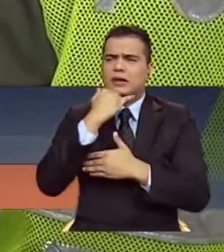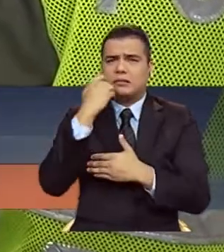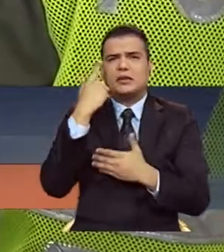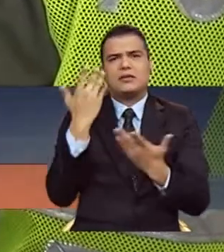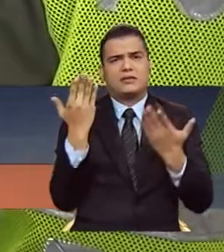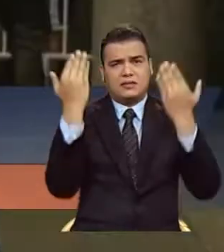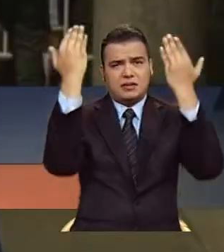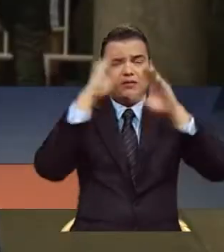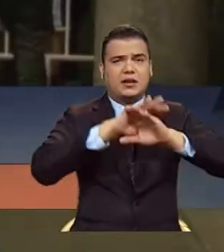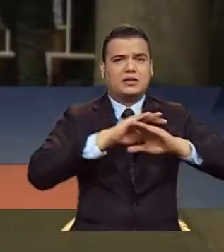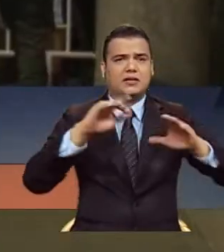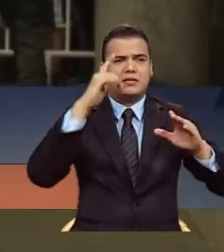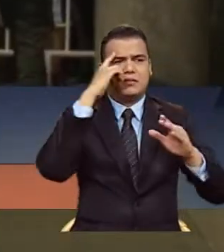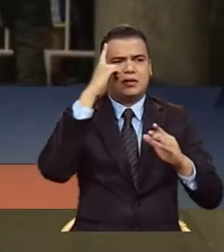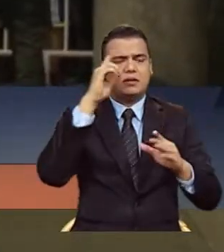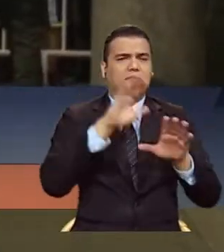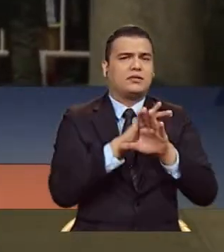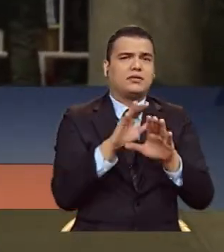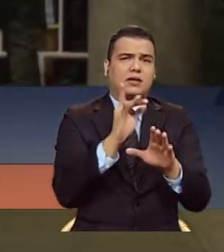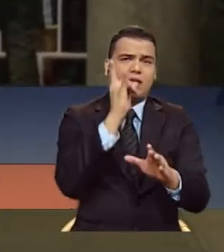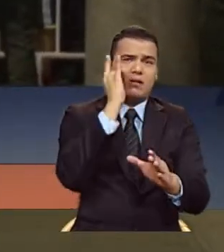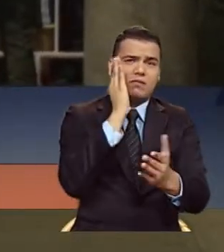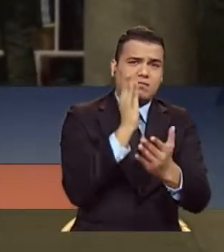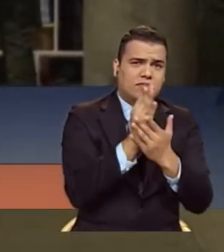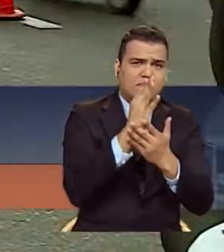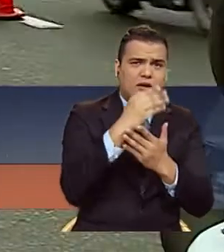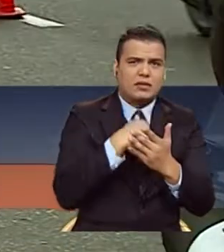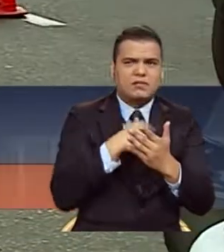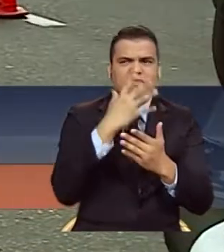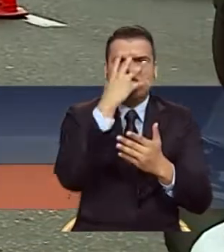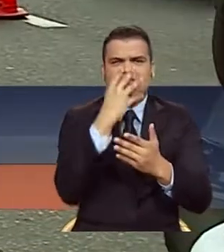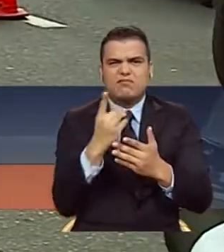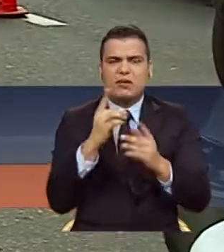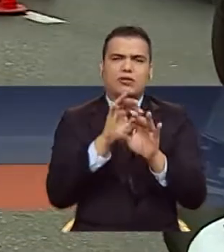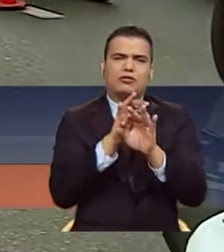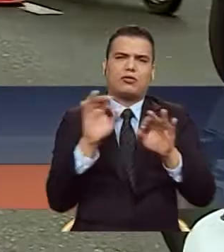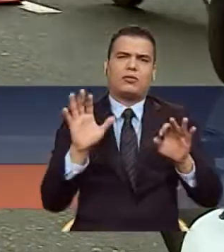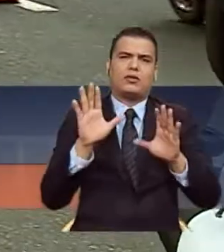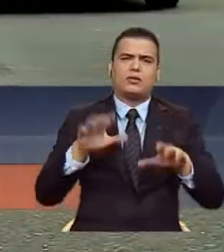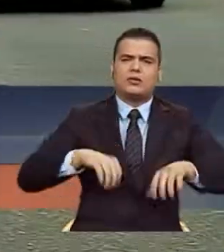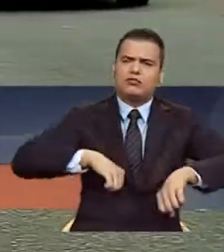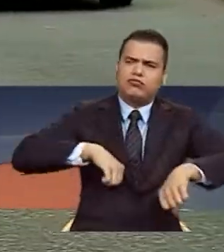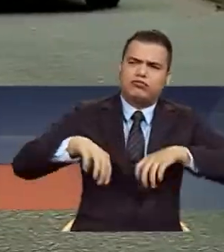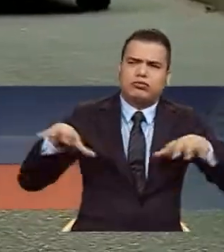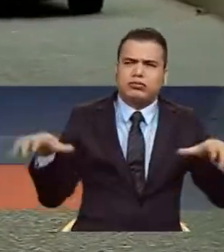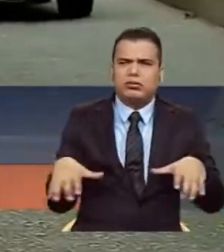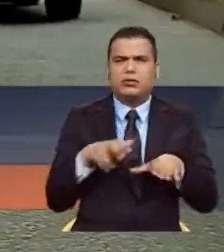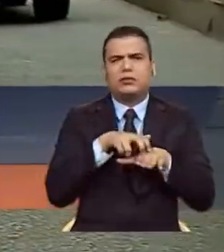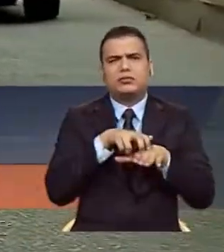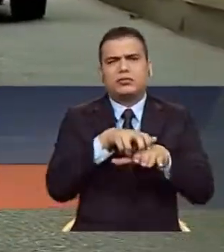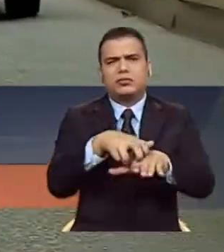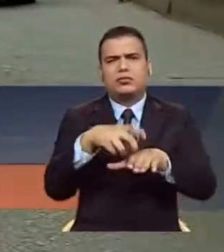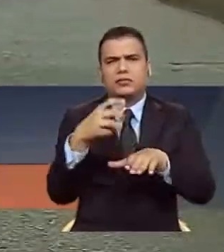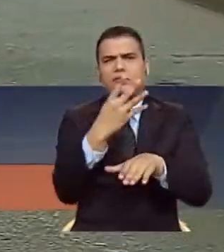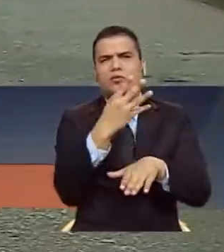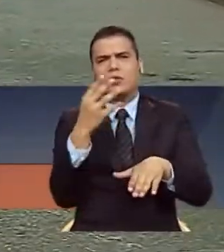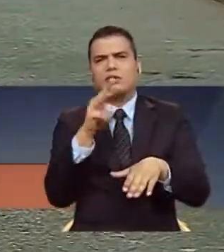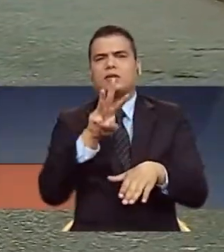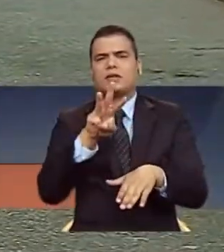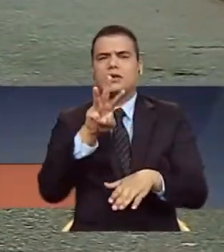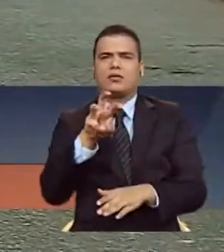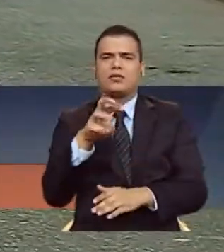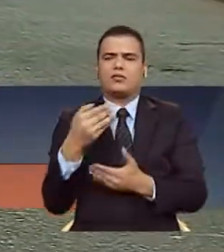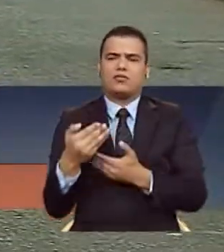la presión y la ocurrencia de delitos de mayor impacto. Durante los operativos de tránsito se realizaron